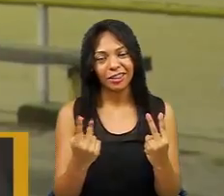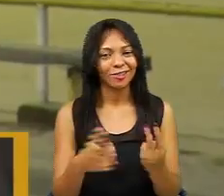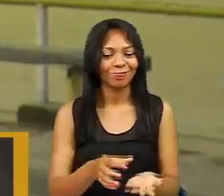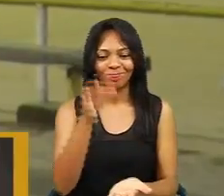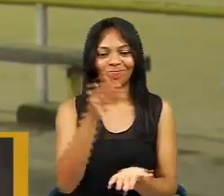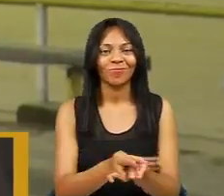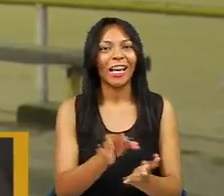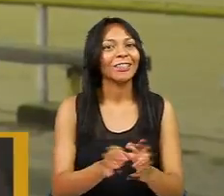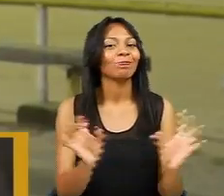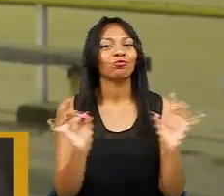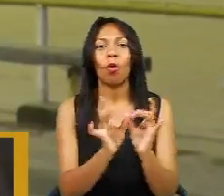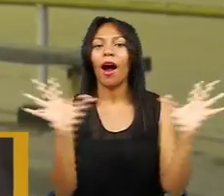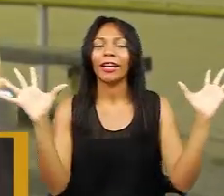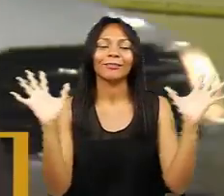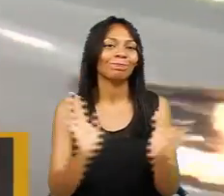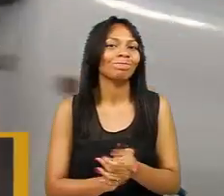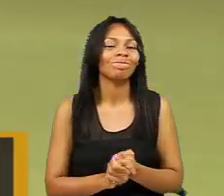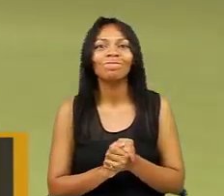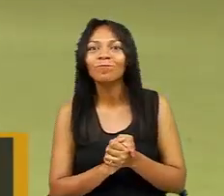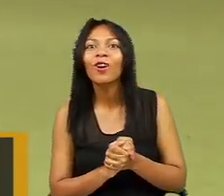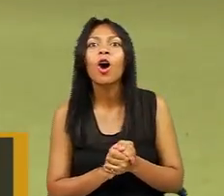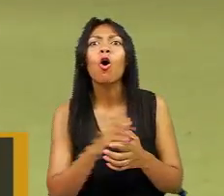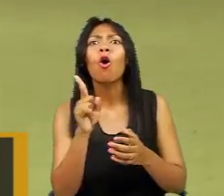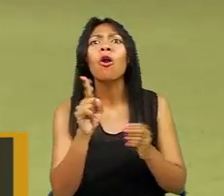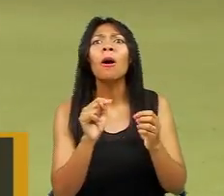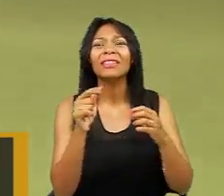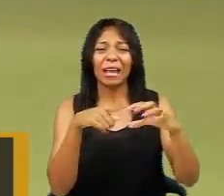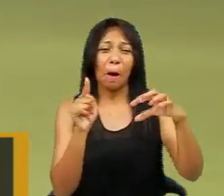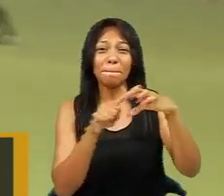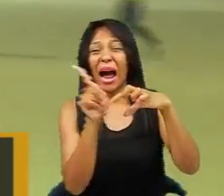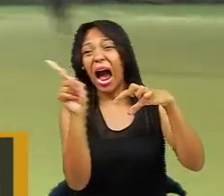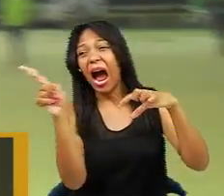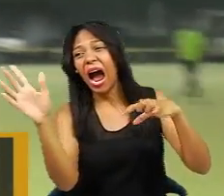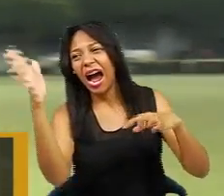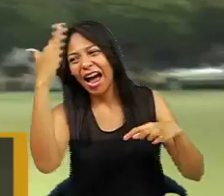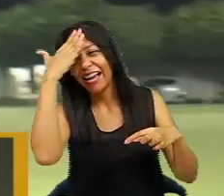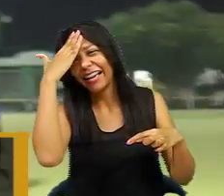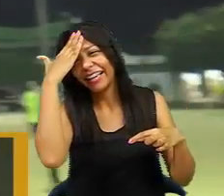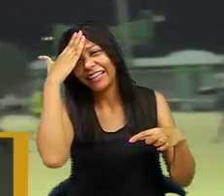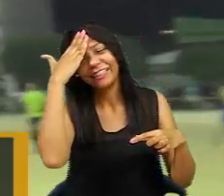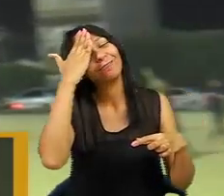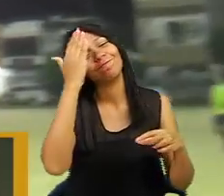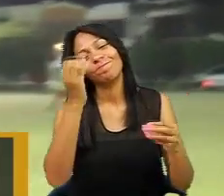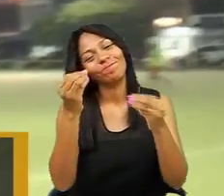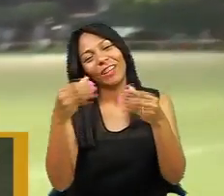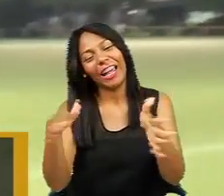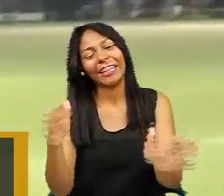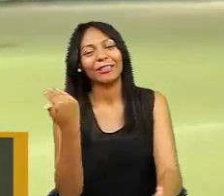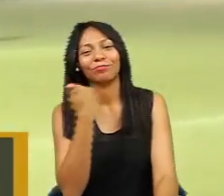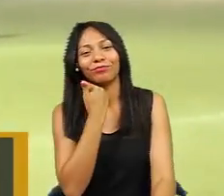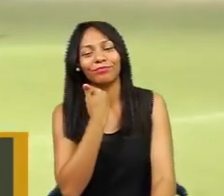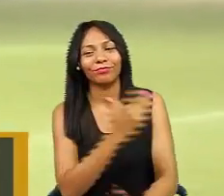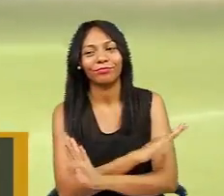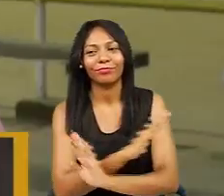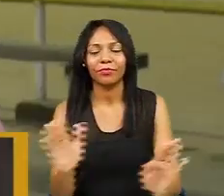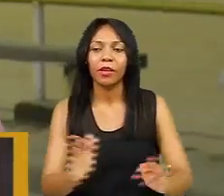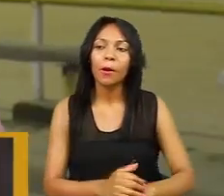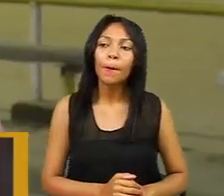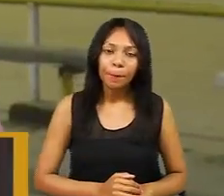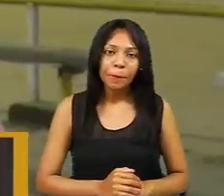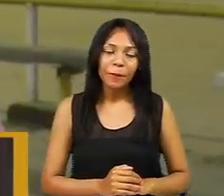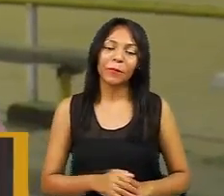y uno tenía que votarlo y lo votaron y perdieron. 11 equipos en total participaron en este tradicional torneo de Barranca Bermeja. Vamos